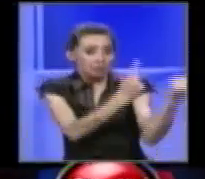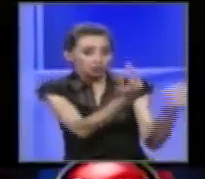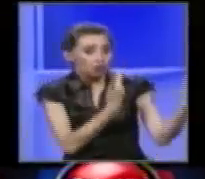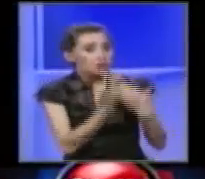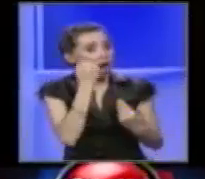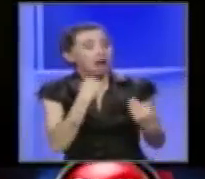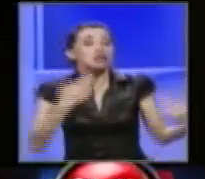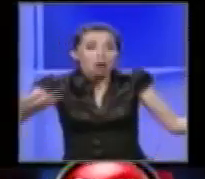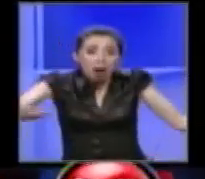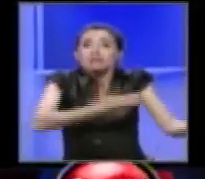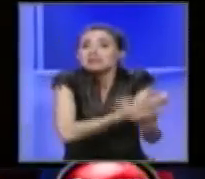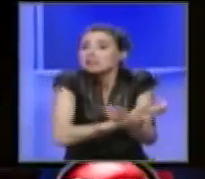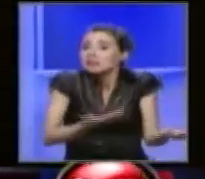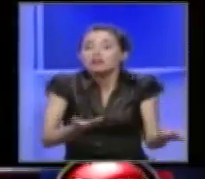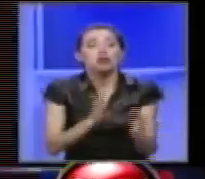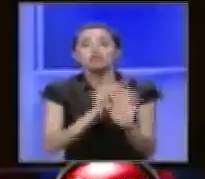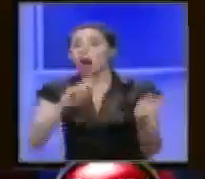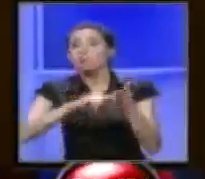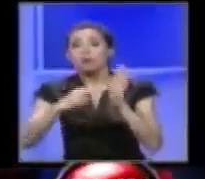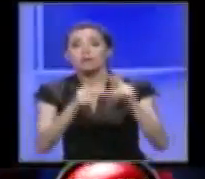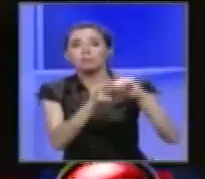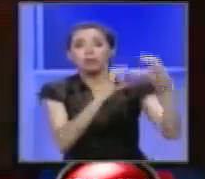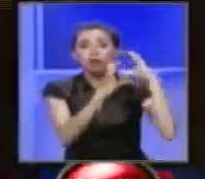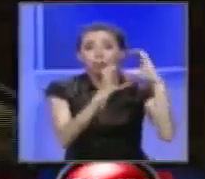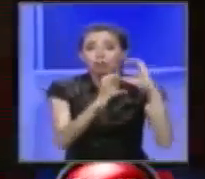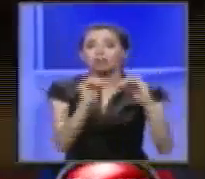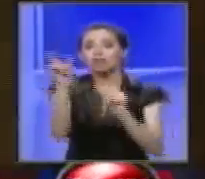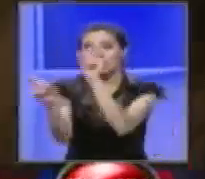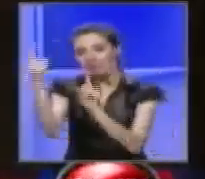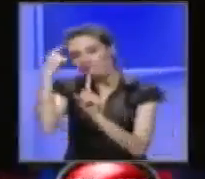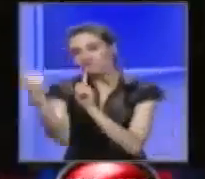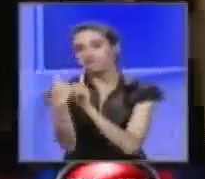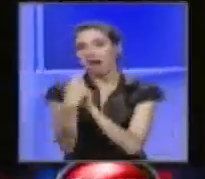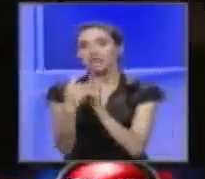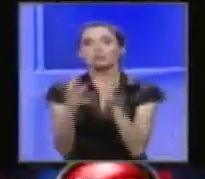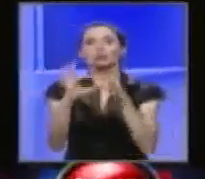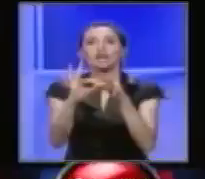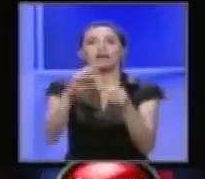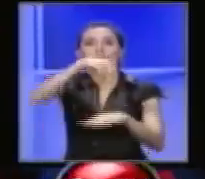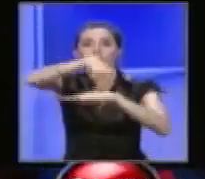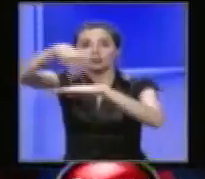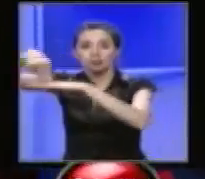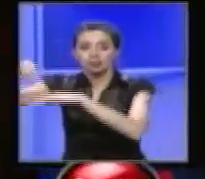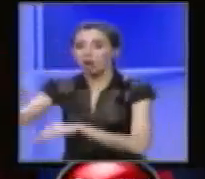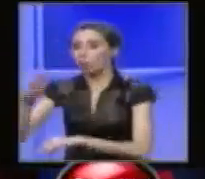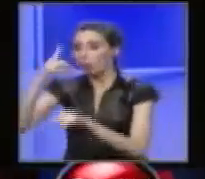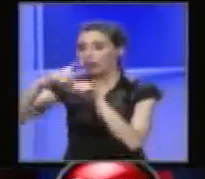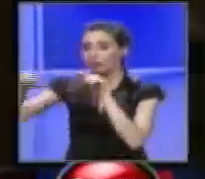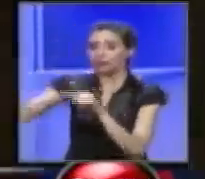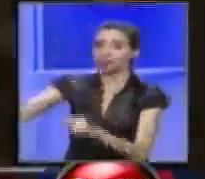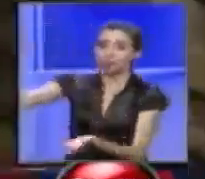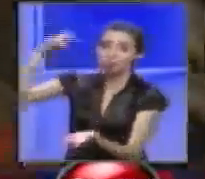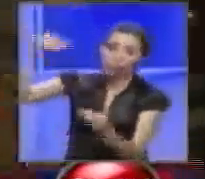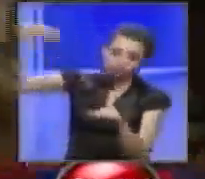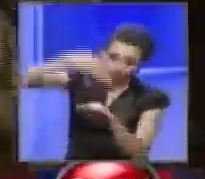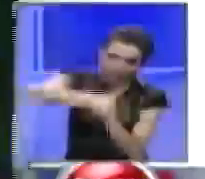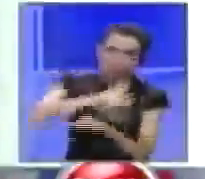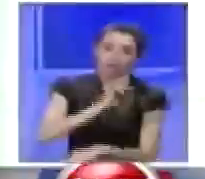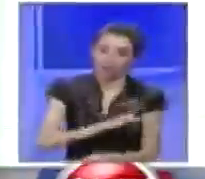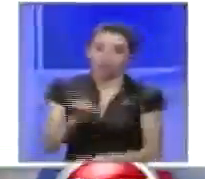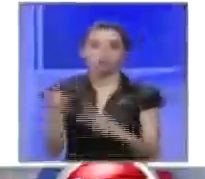problema. De parte de los medios y de parte de los fans que estaban ahí, muchas gracias. Esta es tu cuarta visita a Chile y es una relación con el